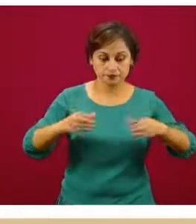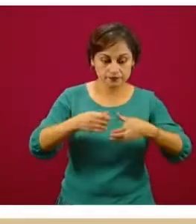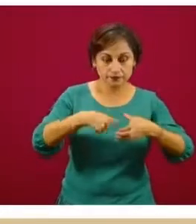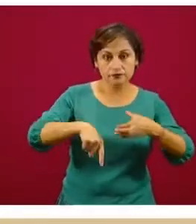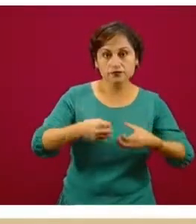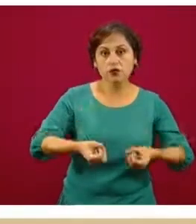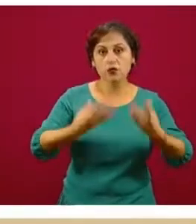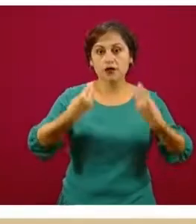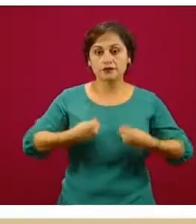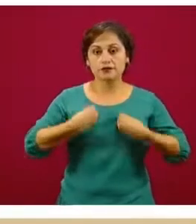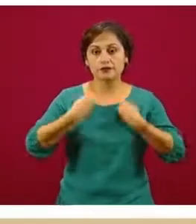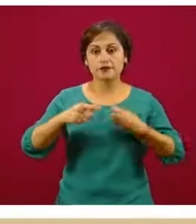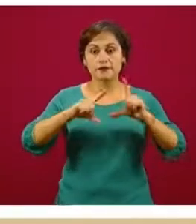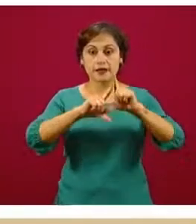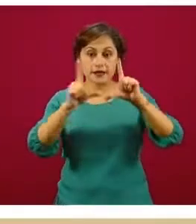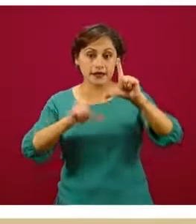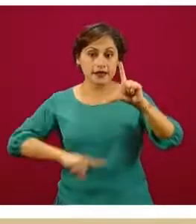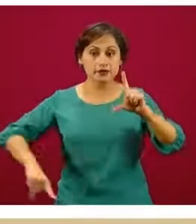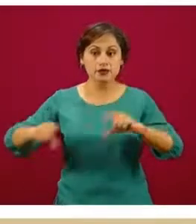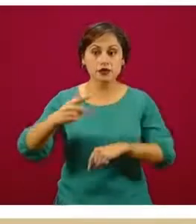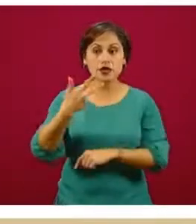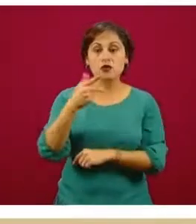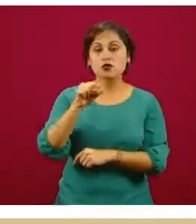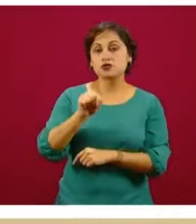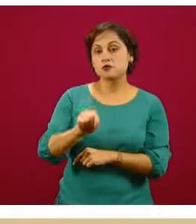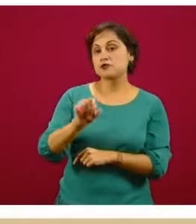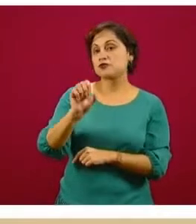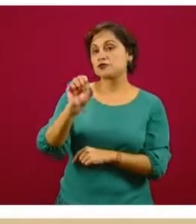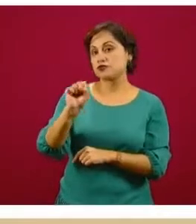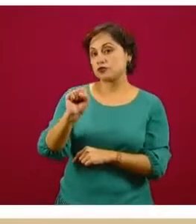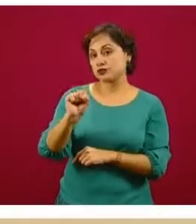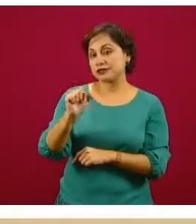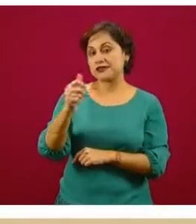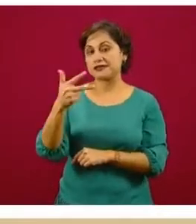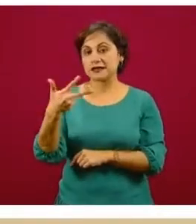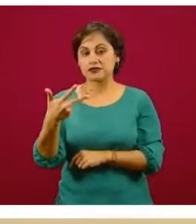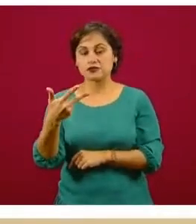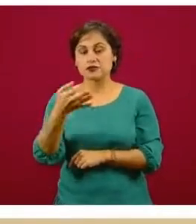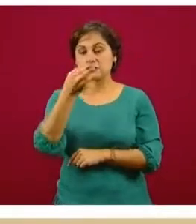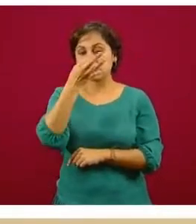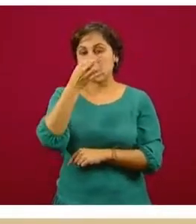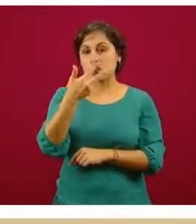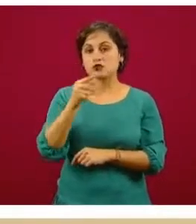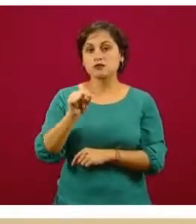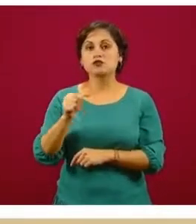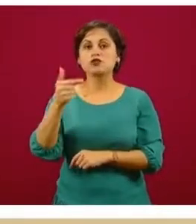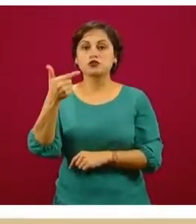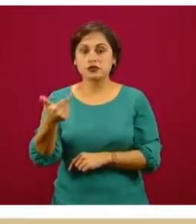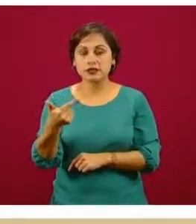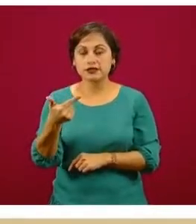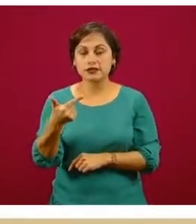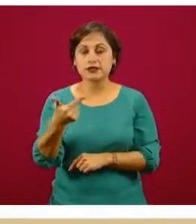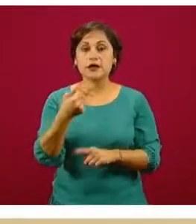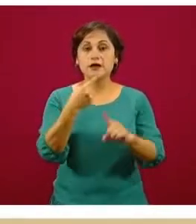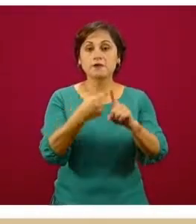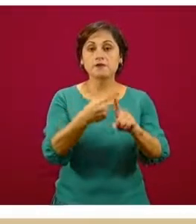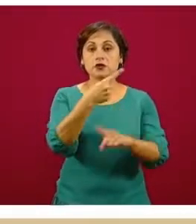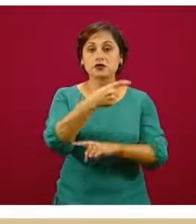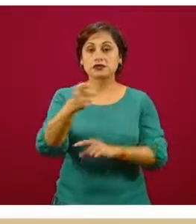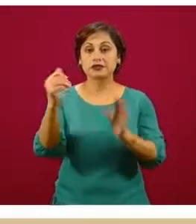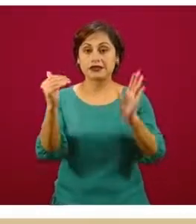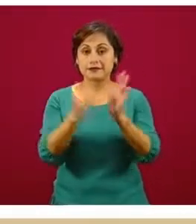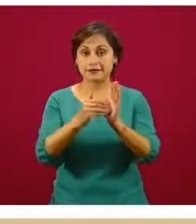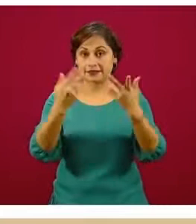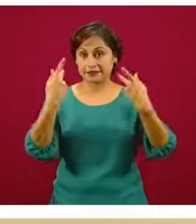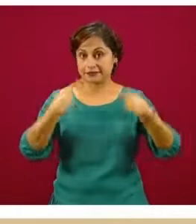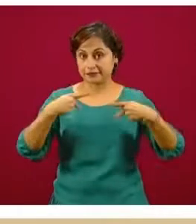nacional 8.6 o 68, casi 8.7 por cada 100,000 habitantes, 8.7